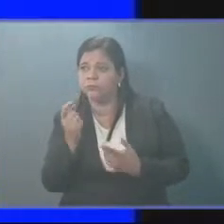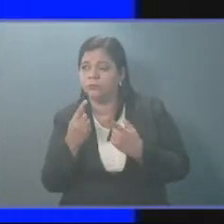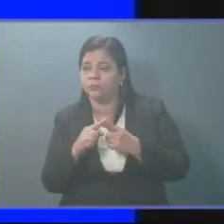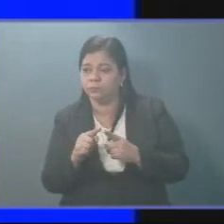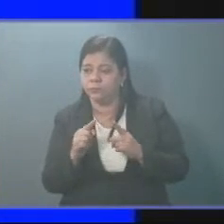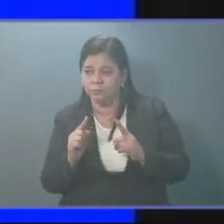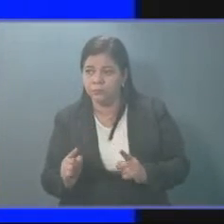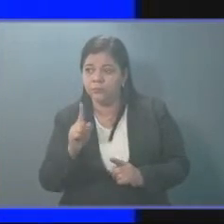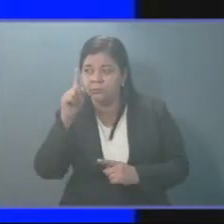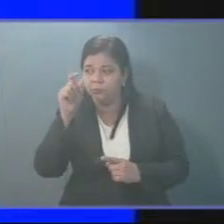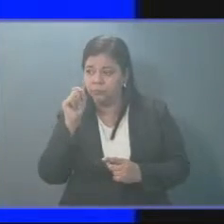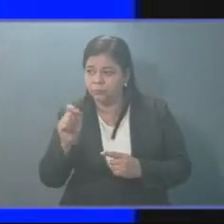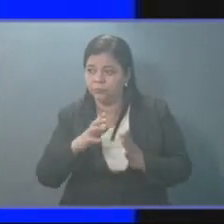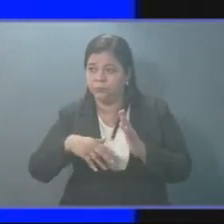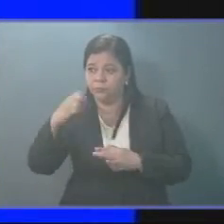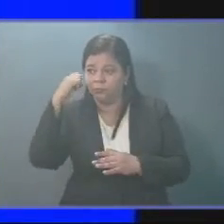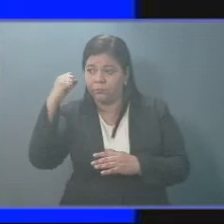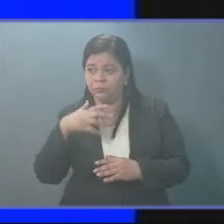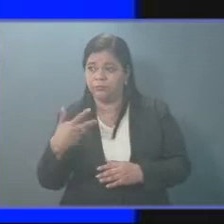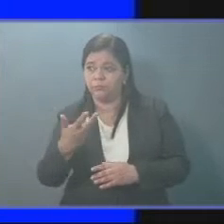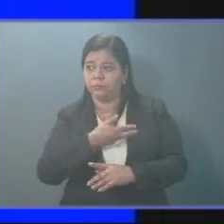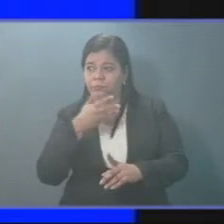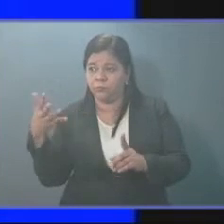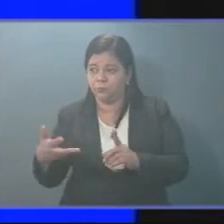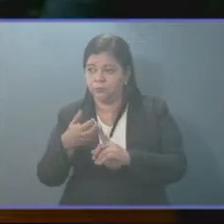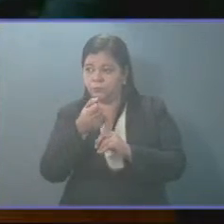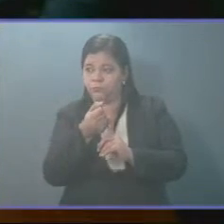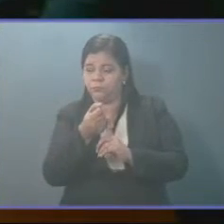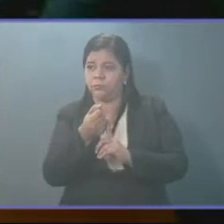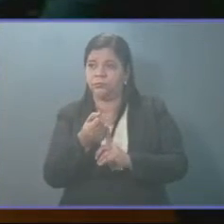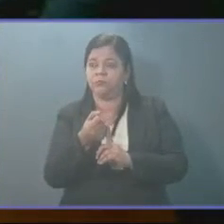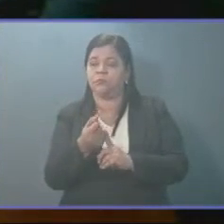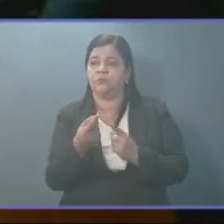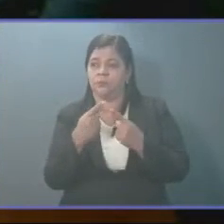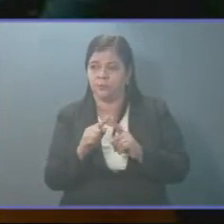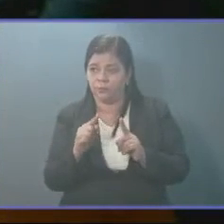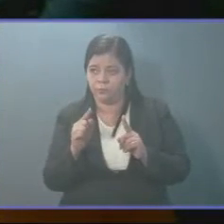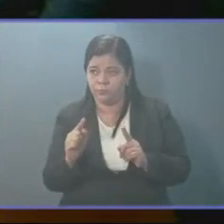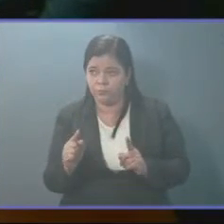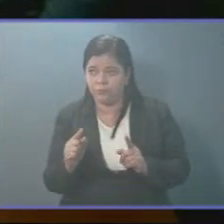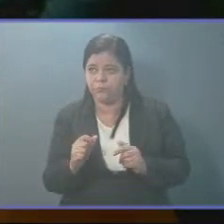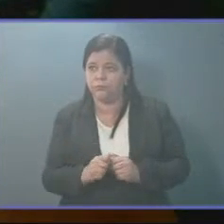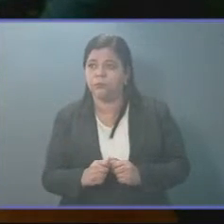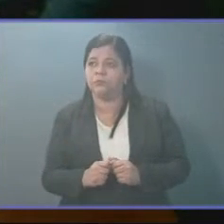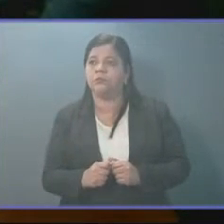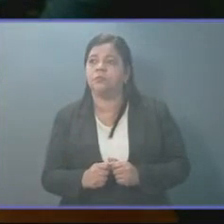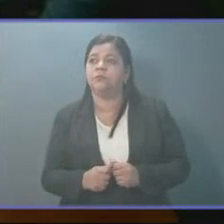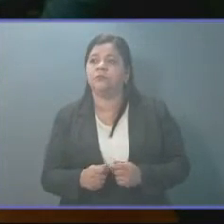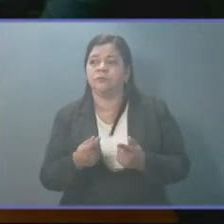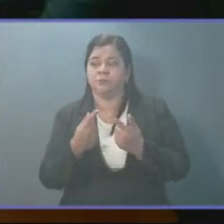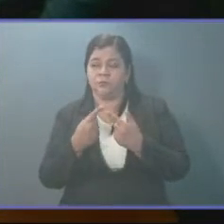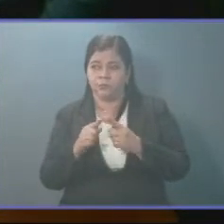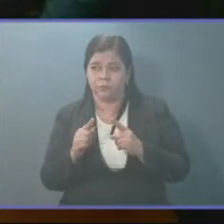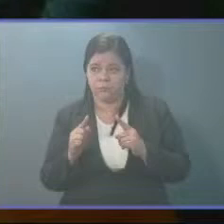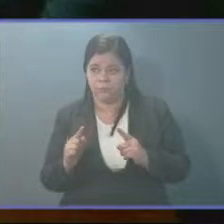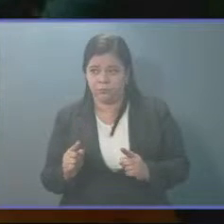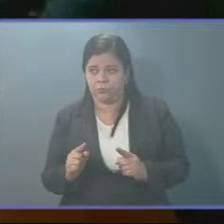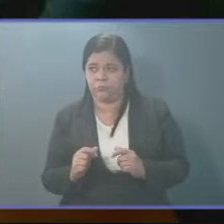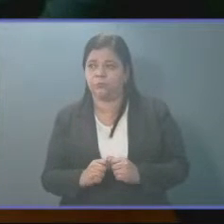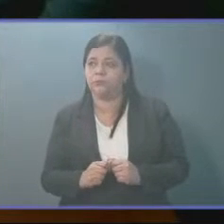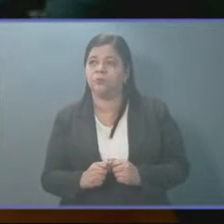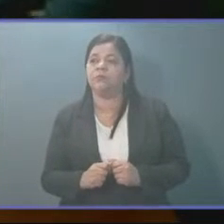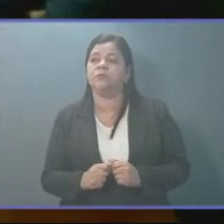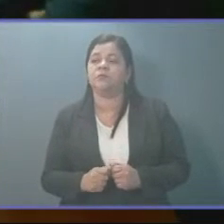de los principales objetivos de este proyecto realmente es acelerar, ¿verdad? Acelerar